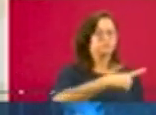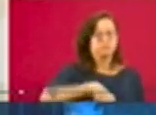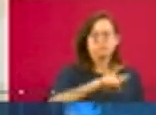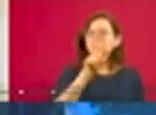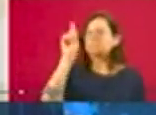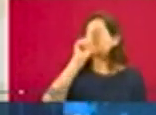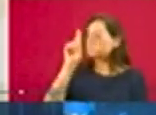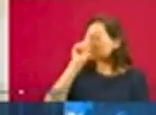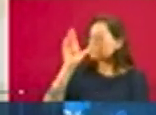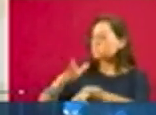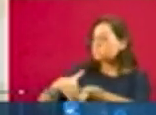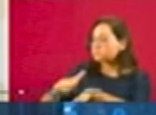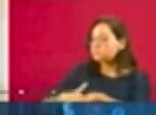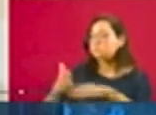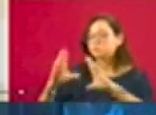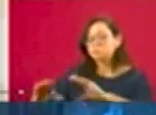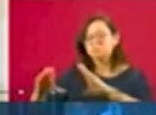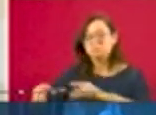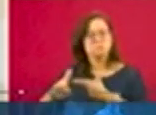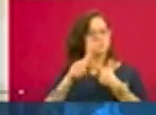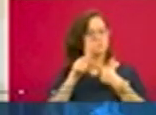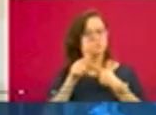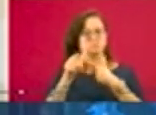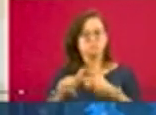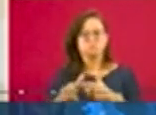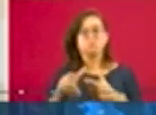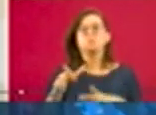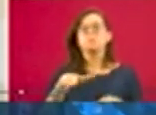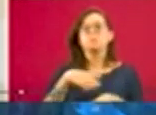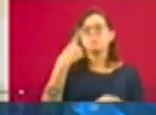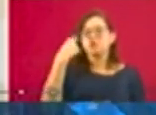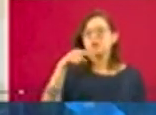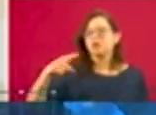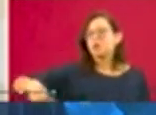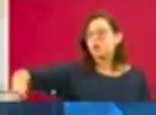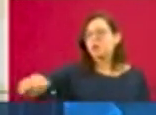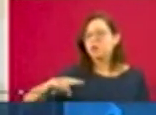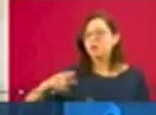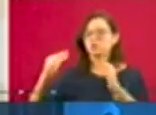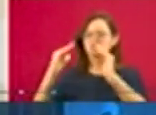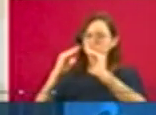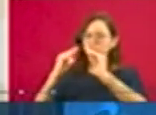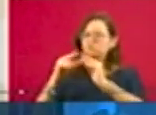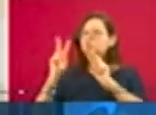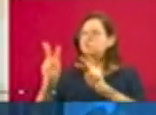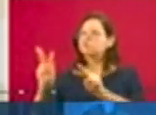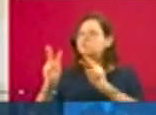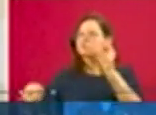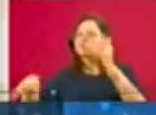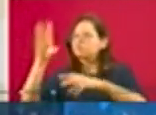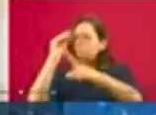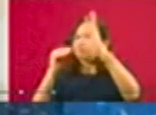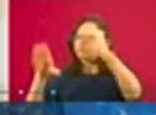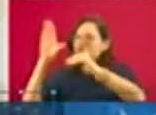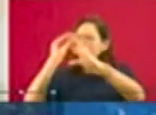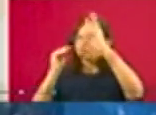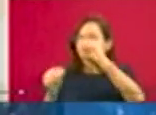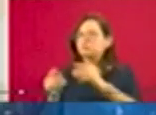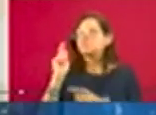refuerce. A ver, yo tengo en cualquier país, hay un país que se llama México que tiene 30 millones de